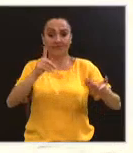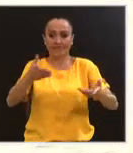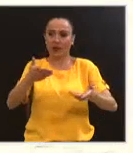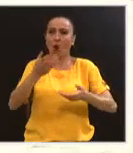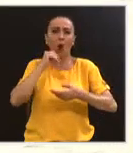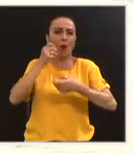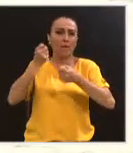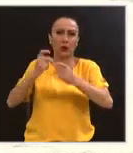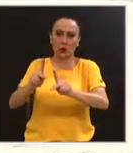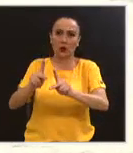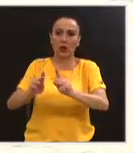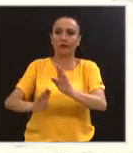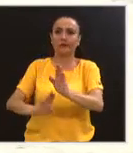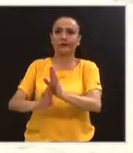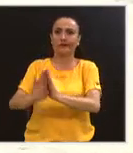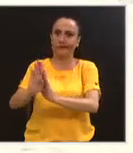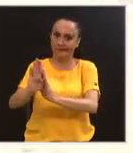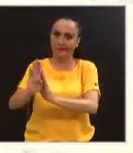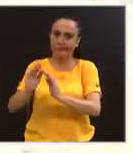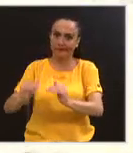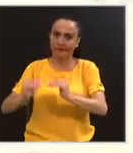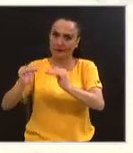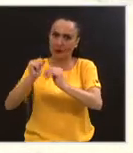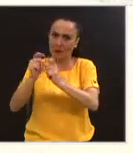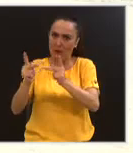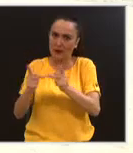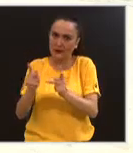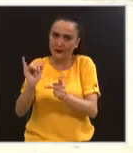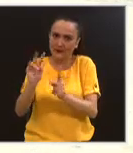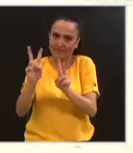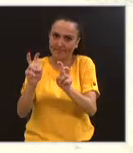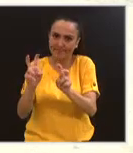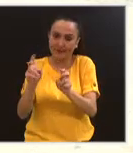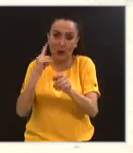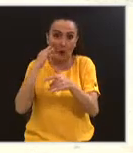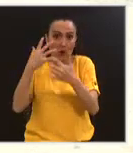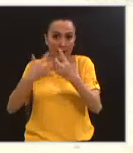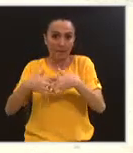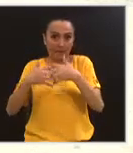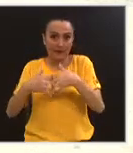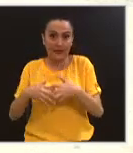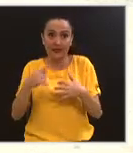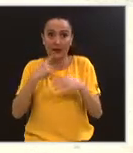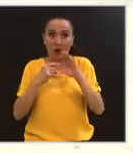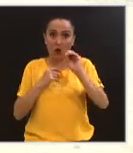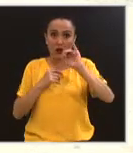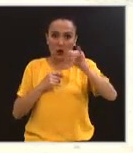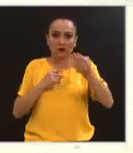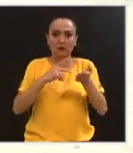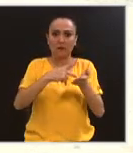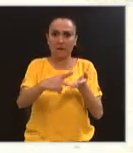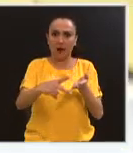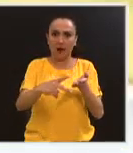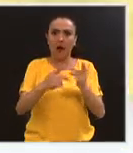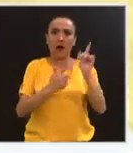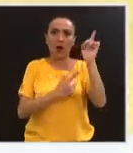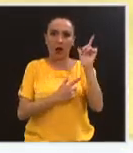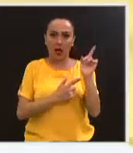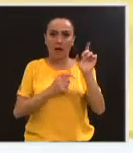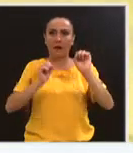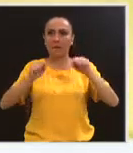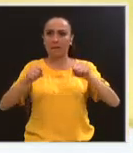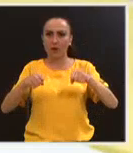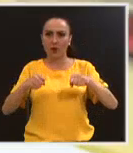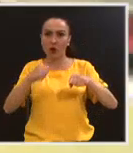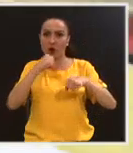oportunidades de crecimiento como si se tratara de una empresa según el oij Se les paga con armas motos y